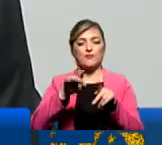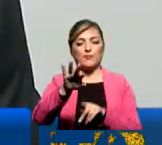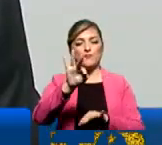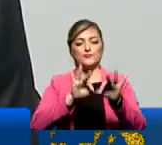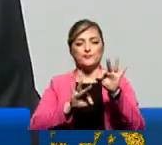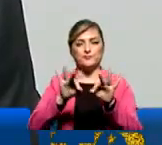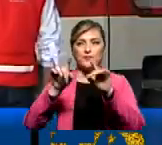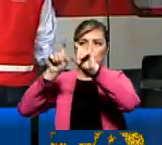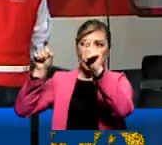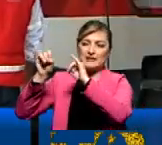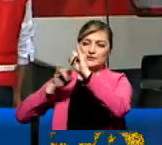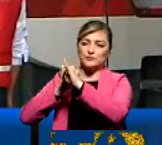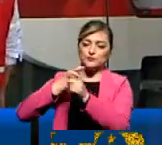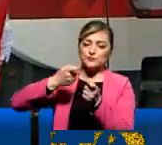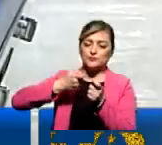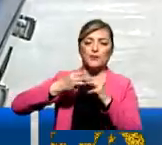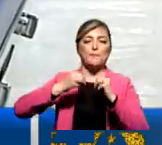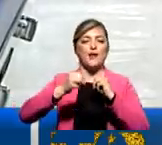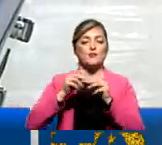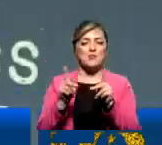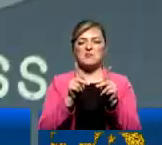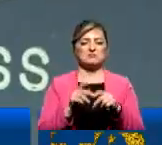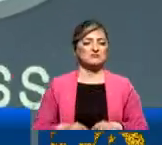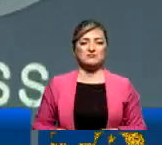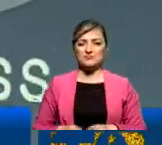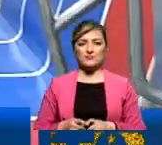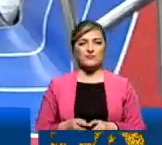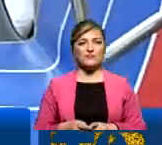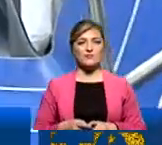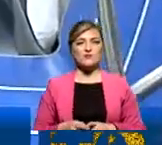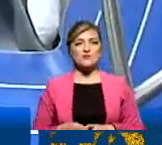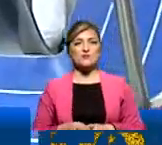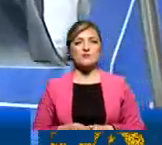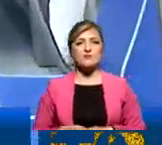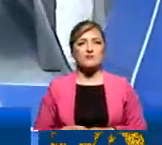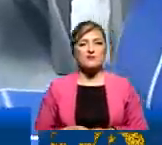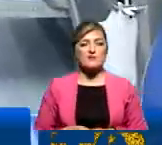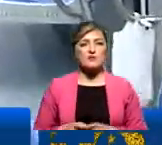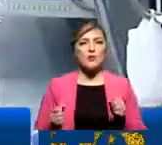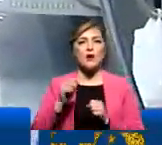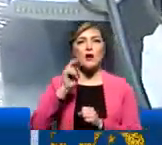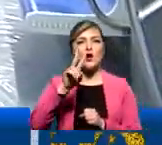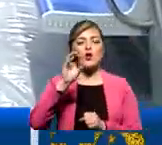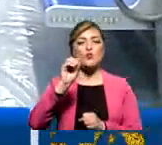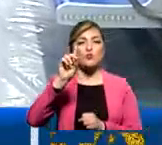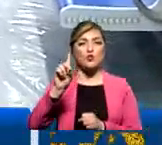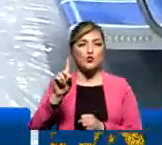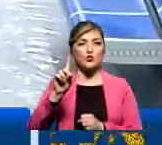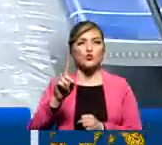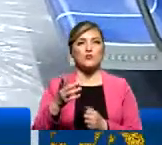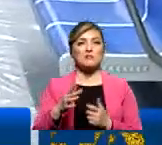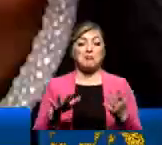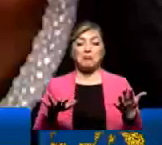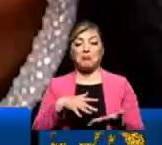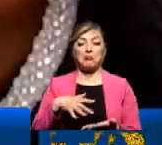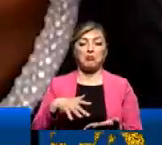un operador para el metro no estaban listas y que la operación de este medio de transporte a partir de 2021 estaba en el